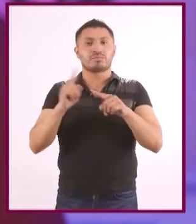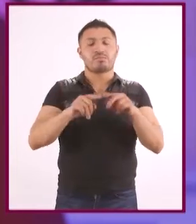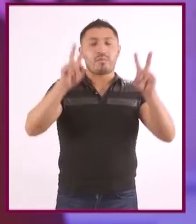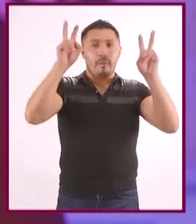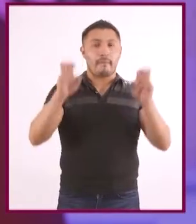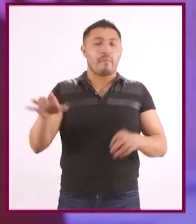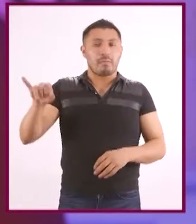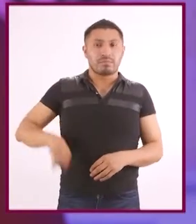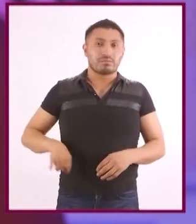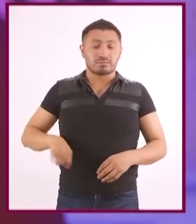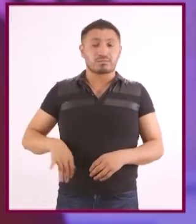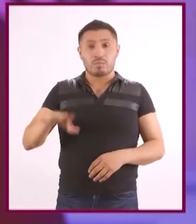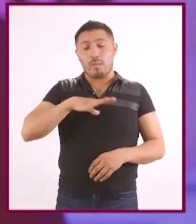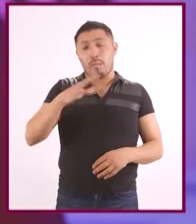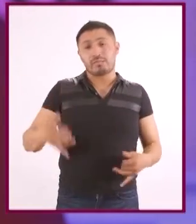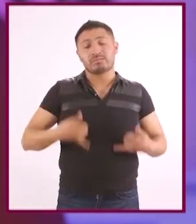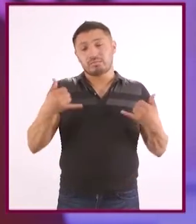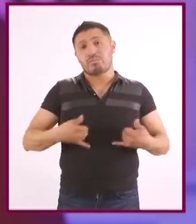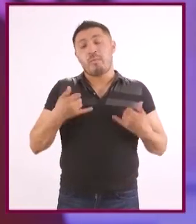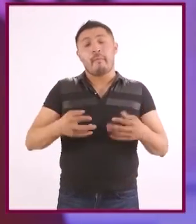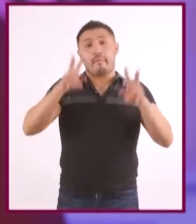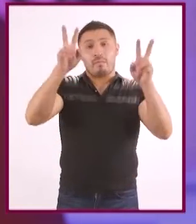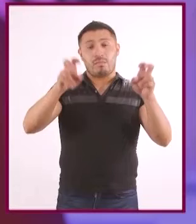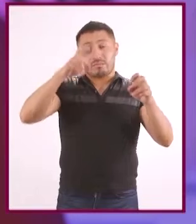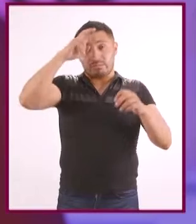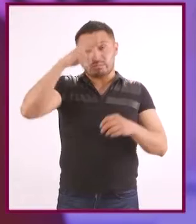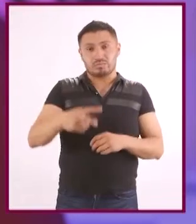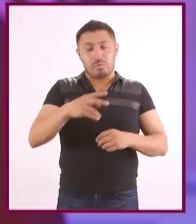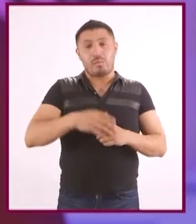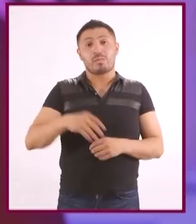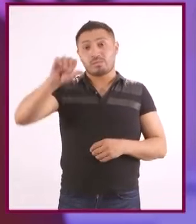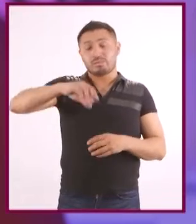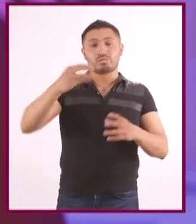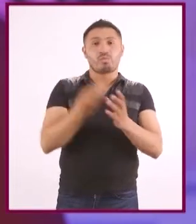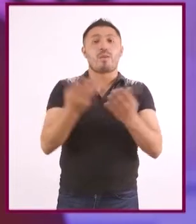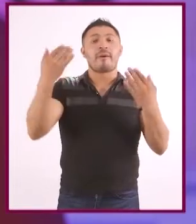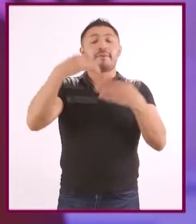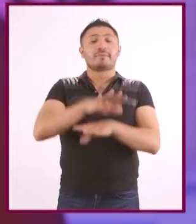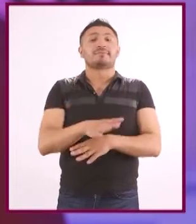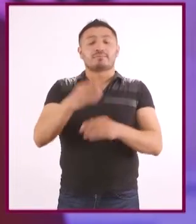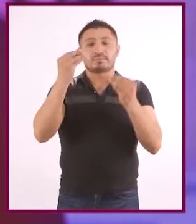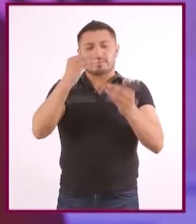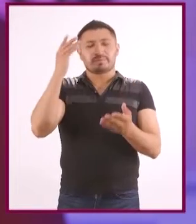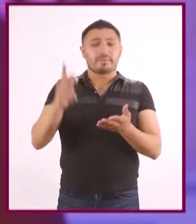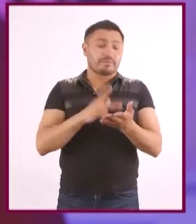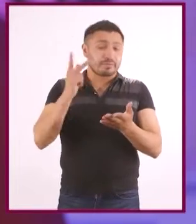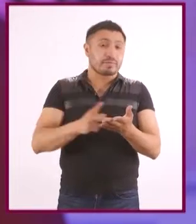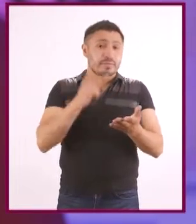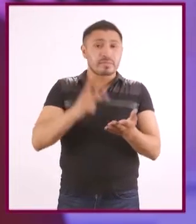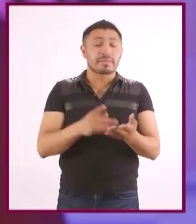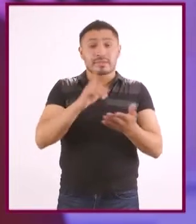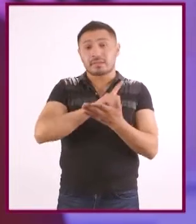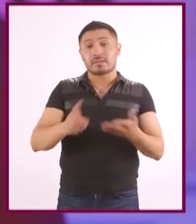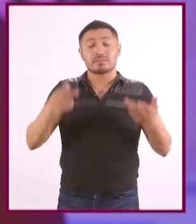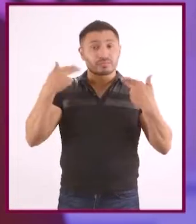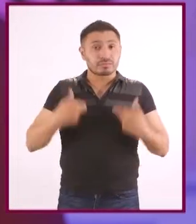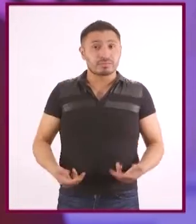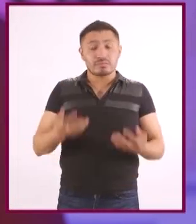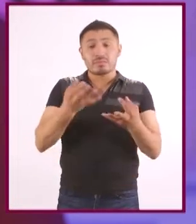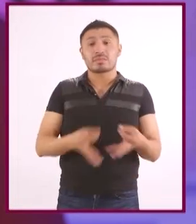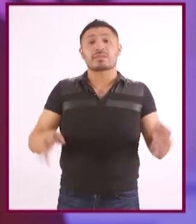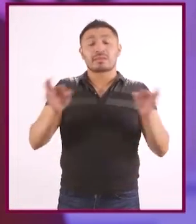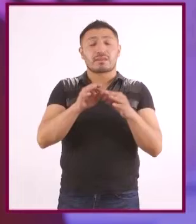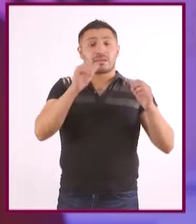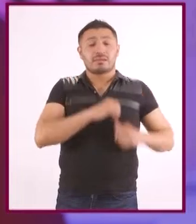mayor interés despiertan entre las y los jóvenes de México. En este programa nos hemos referido en muchas ocasiones a los derechos humanos y la importancia de